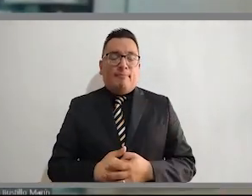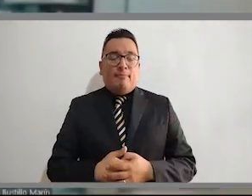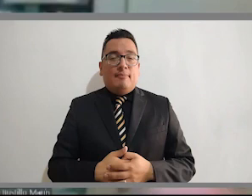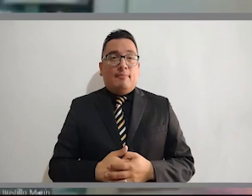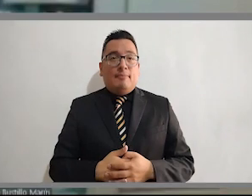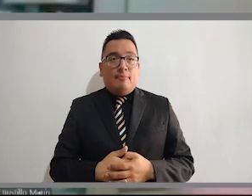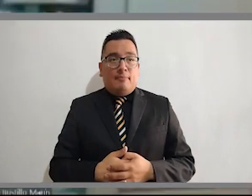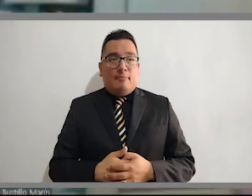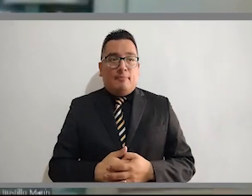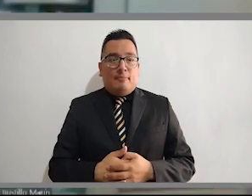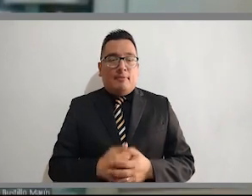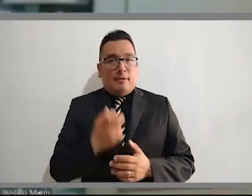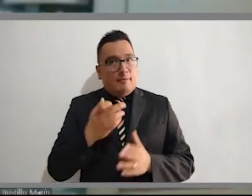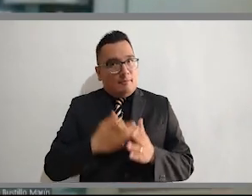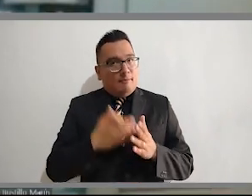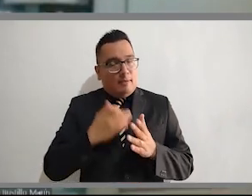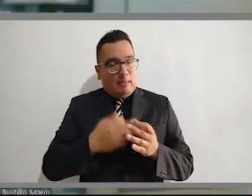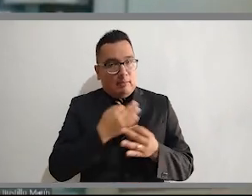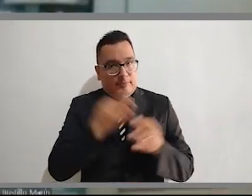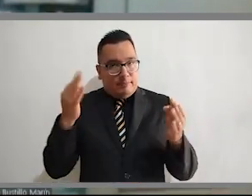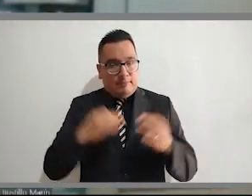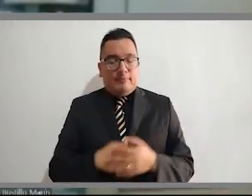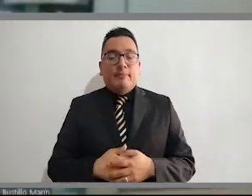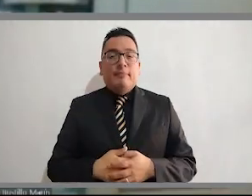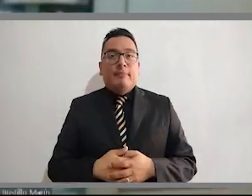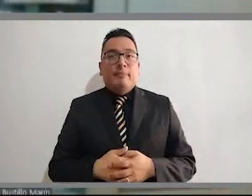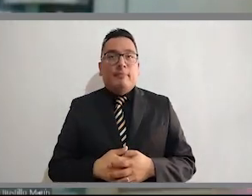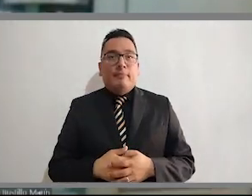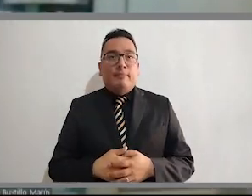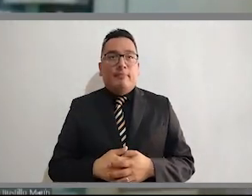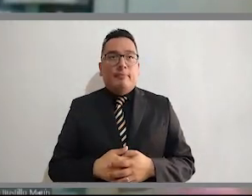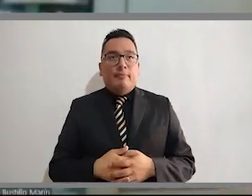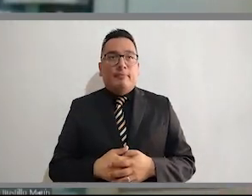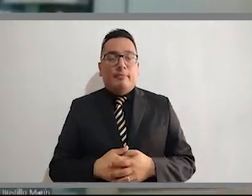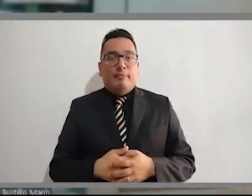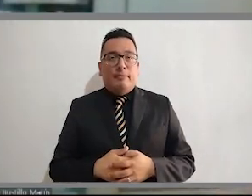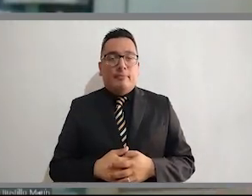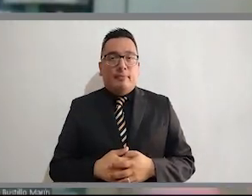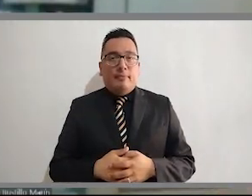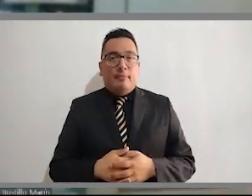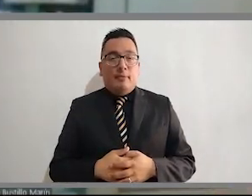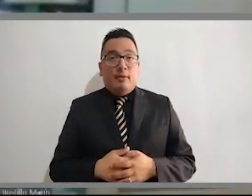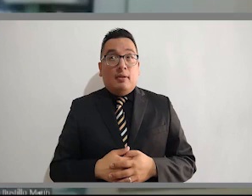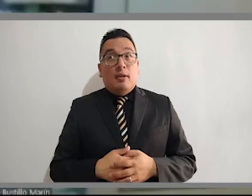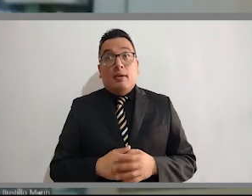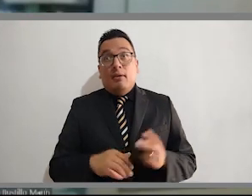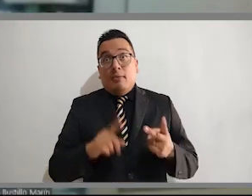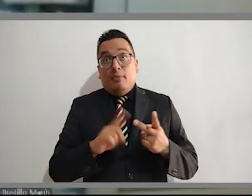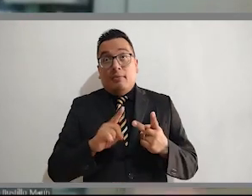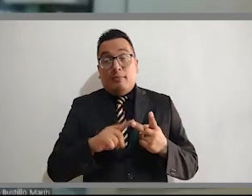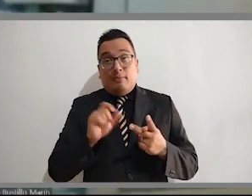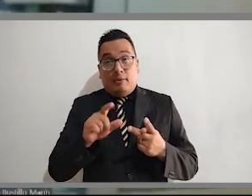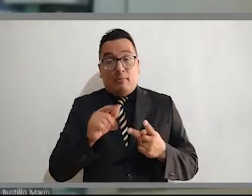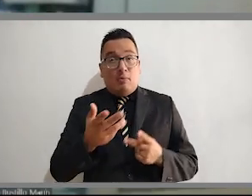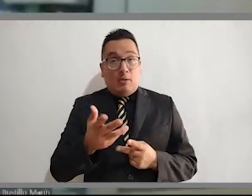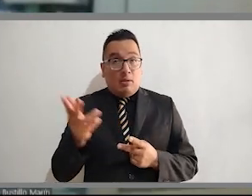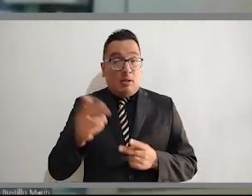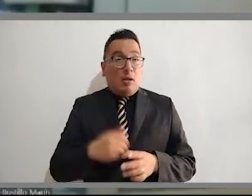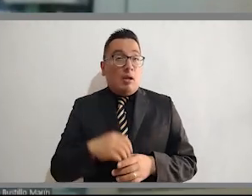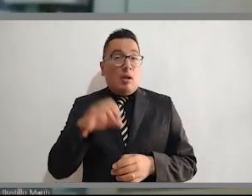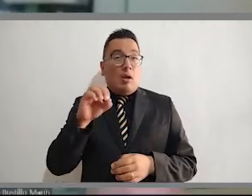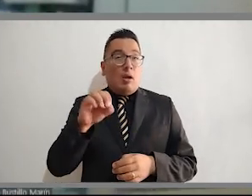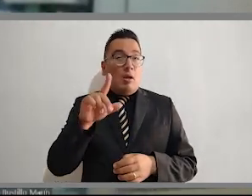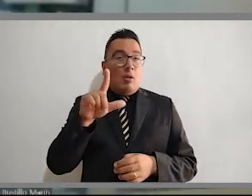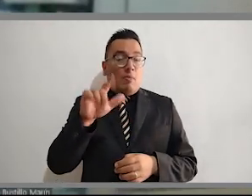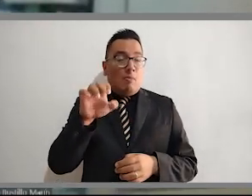lista, cosa que no se le ha dado tanto. Y también que los órganos locales tienen que tener